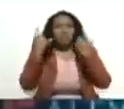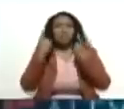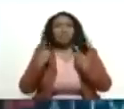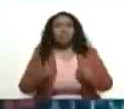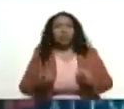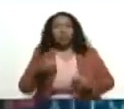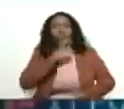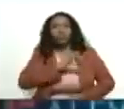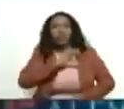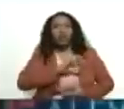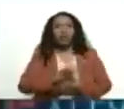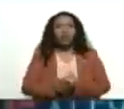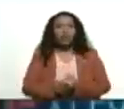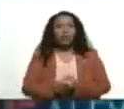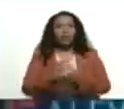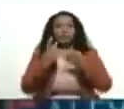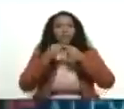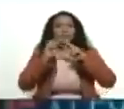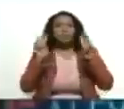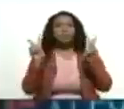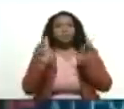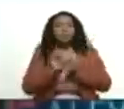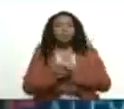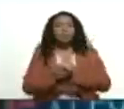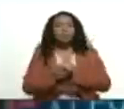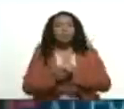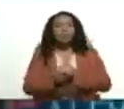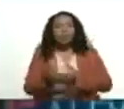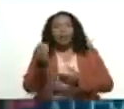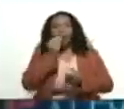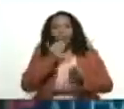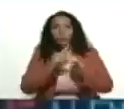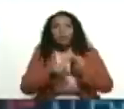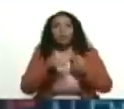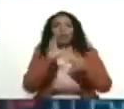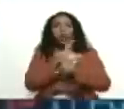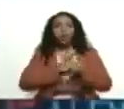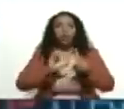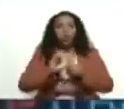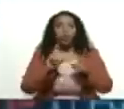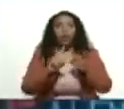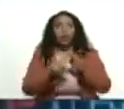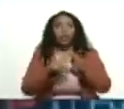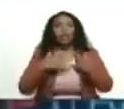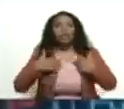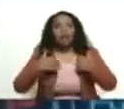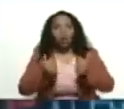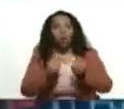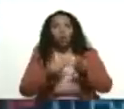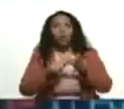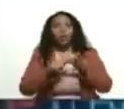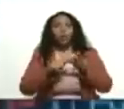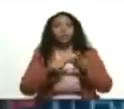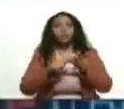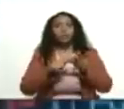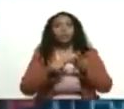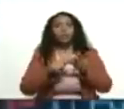la soberanía, a la paz, a la alimentación, a la cultura, a la salud, a la educación.